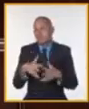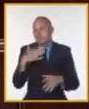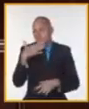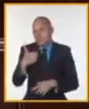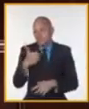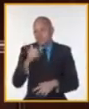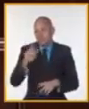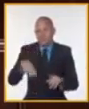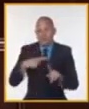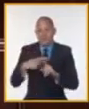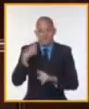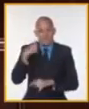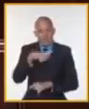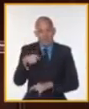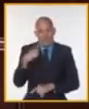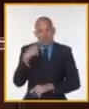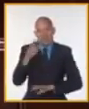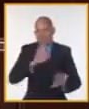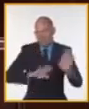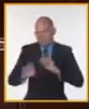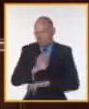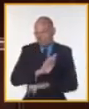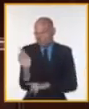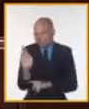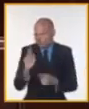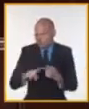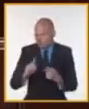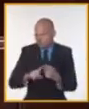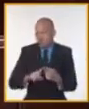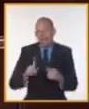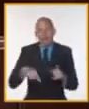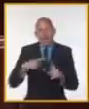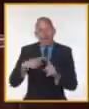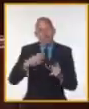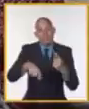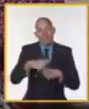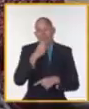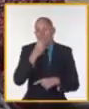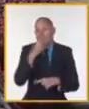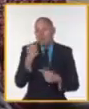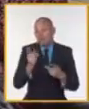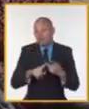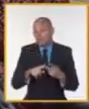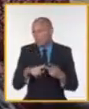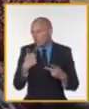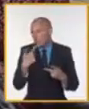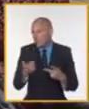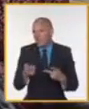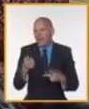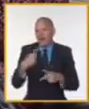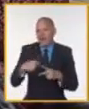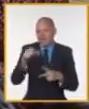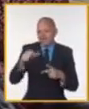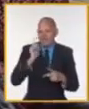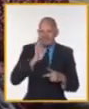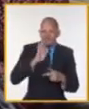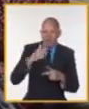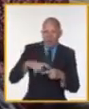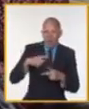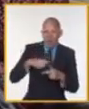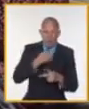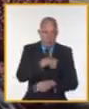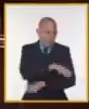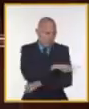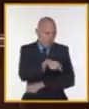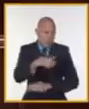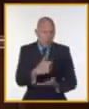gobierno y la corrección de desviaciones y tendencias negativas en la sociedad cubana. El presidente de la Asamblea